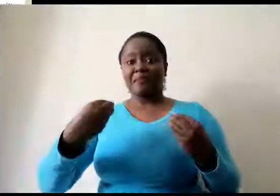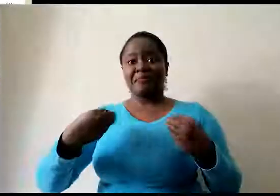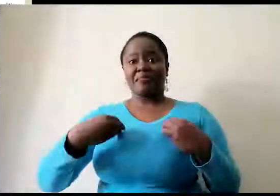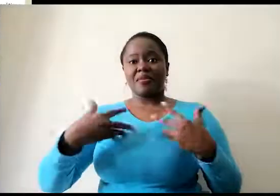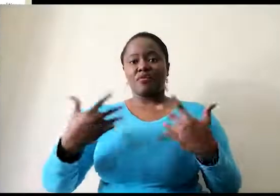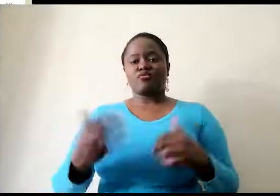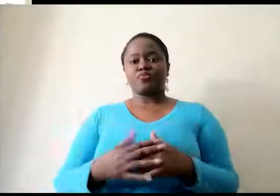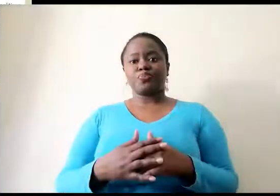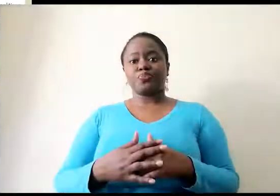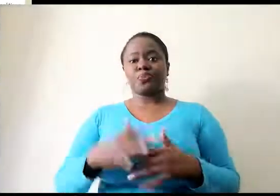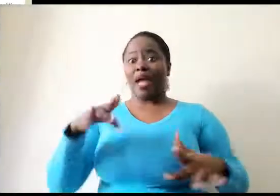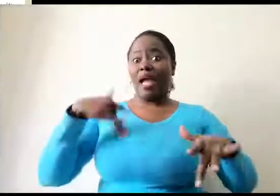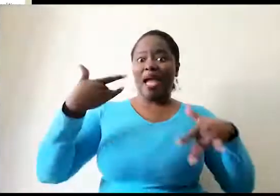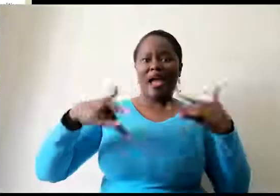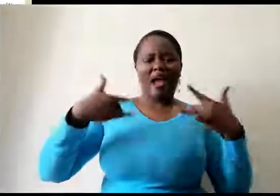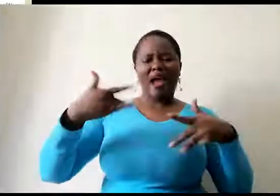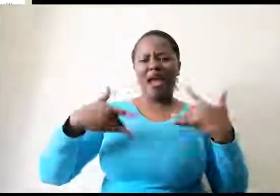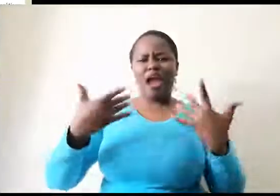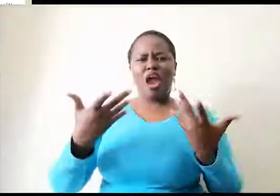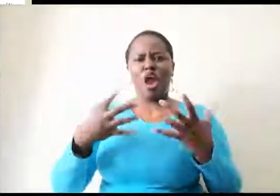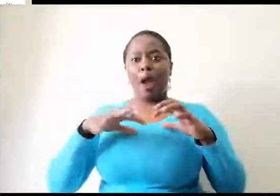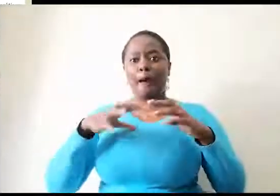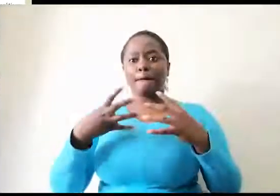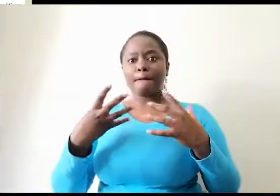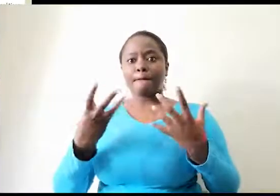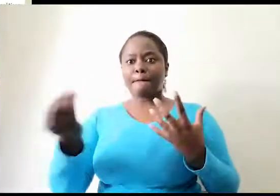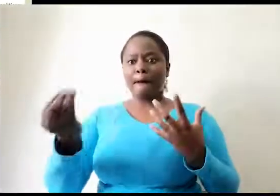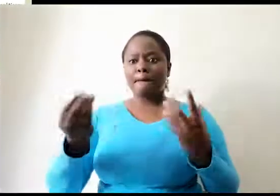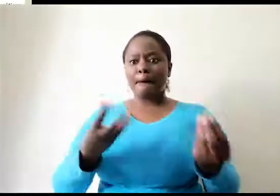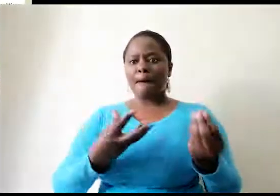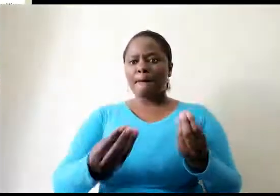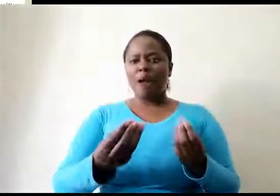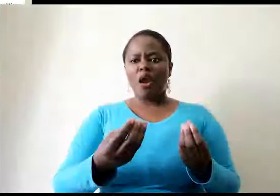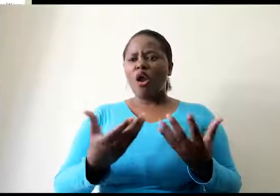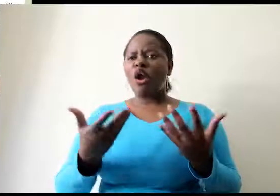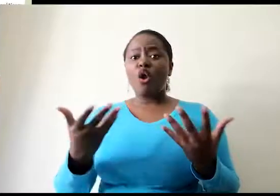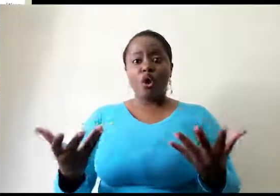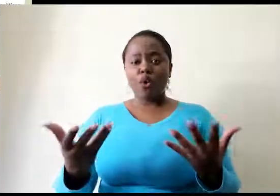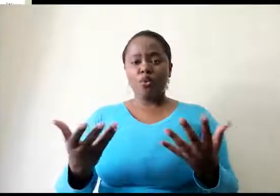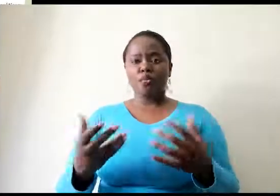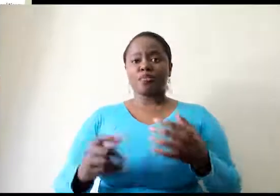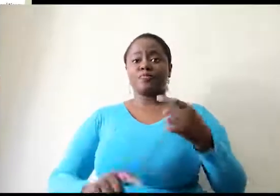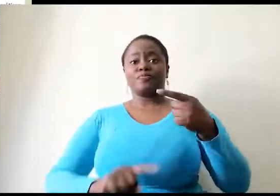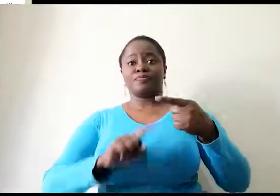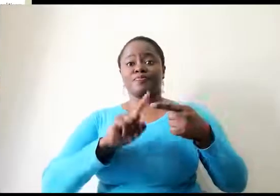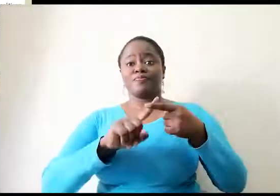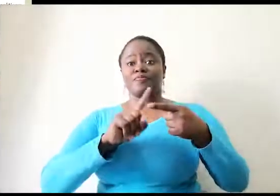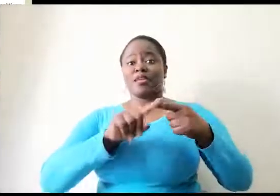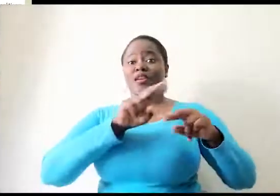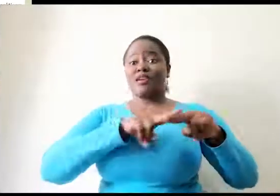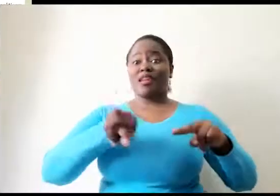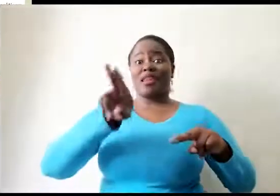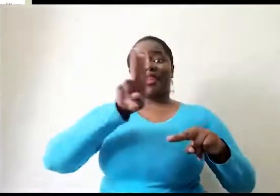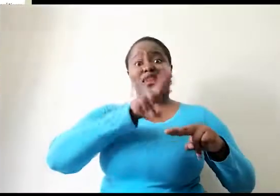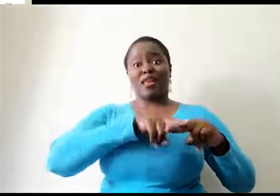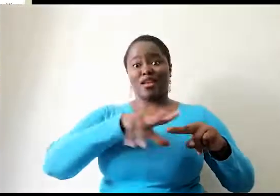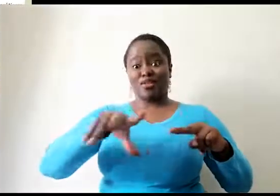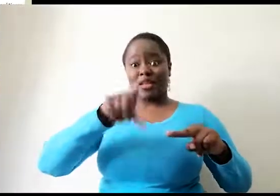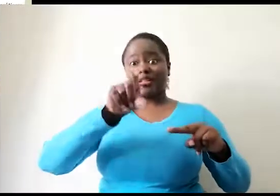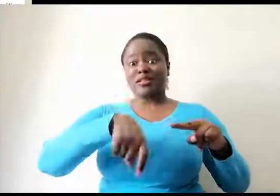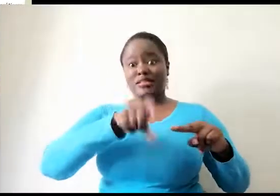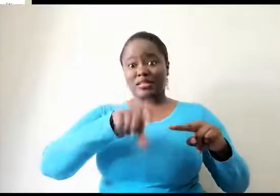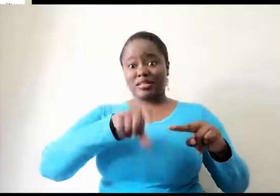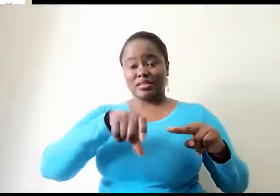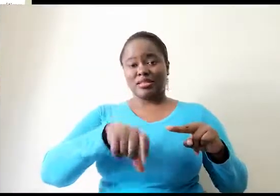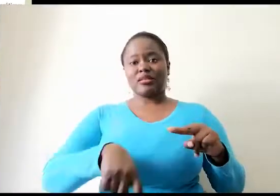Epicuro hizo una clasificación de los placeres. Decía él, existen tres clases de placeres. Primero, los naturales y